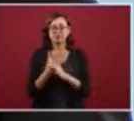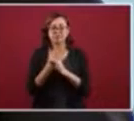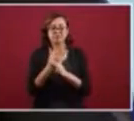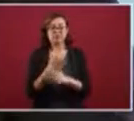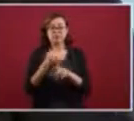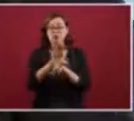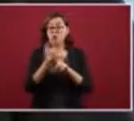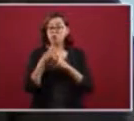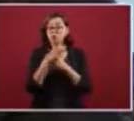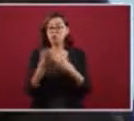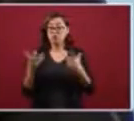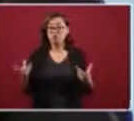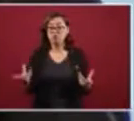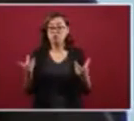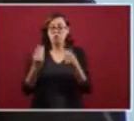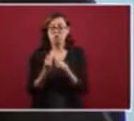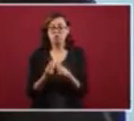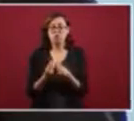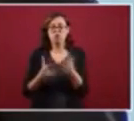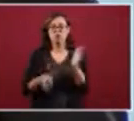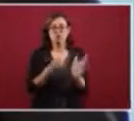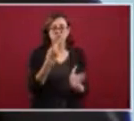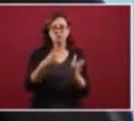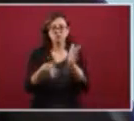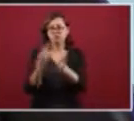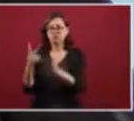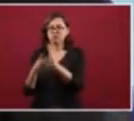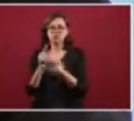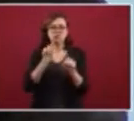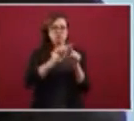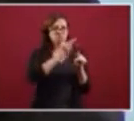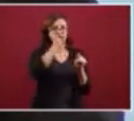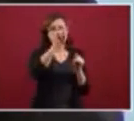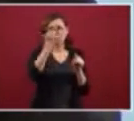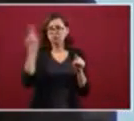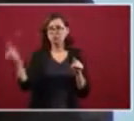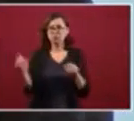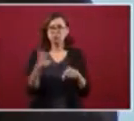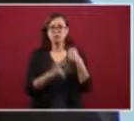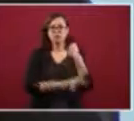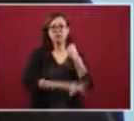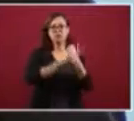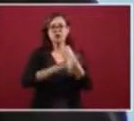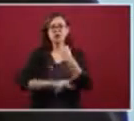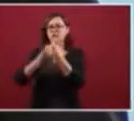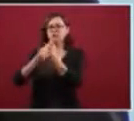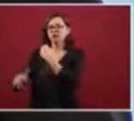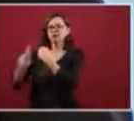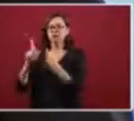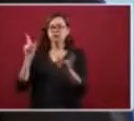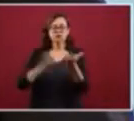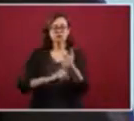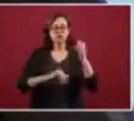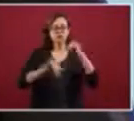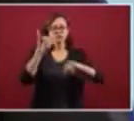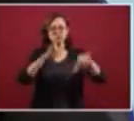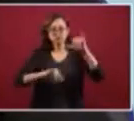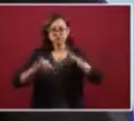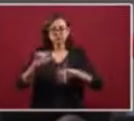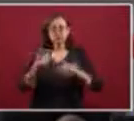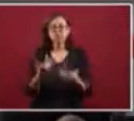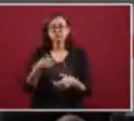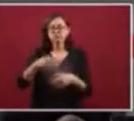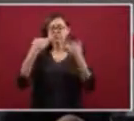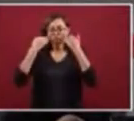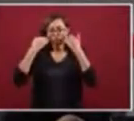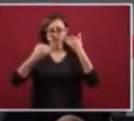completa fueron realizados en cada uno de esos laboratorios, dándole apertura en presencia de todos a las cajas que contenían los